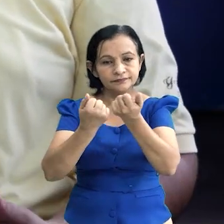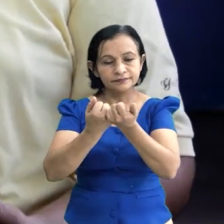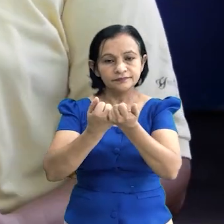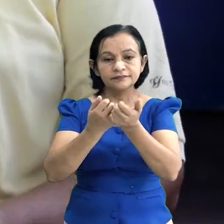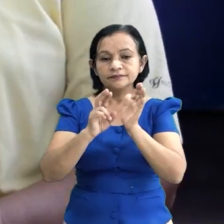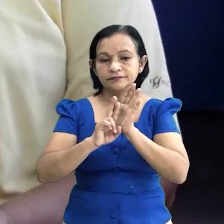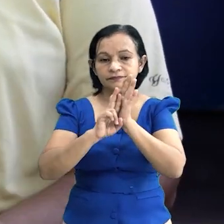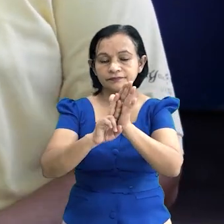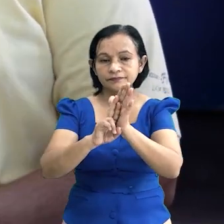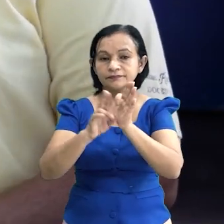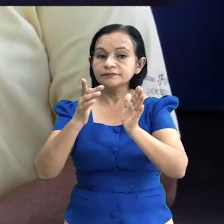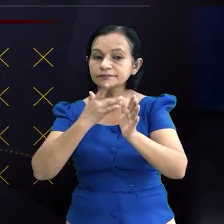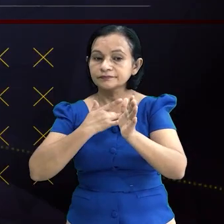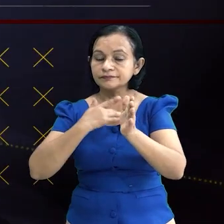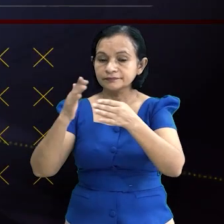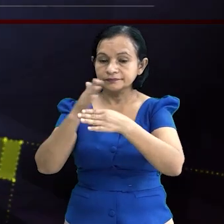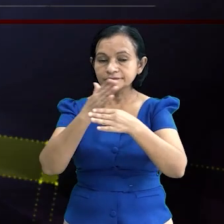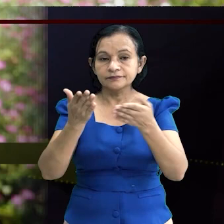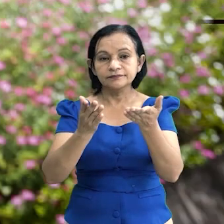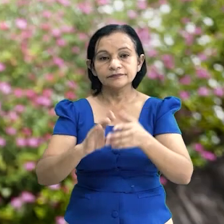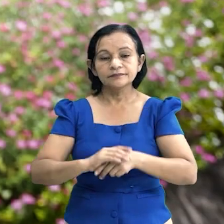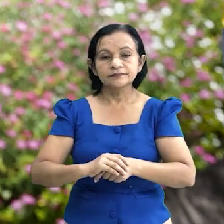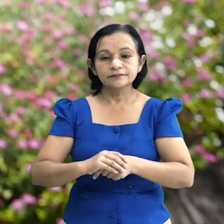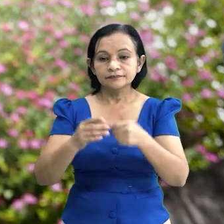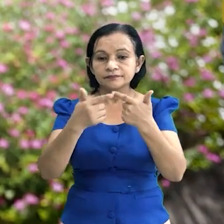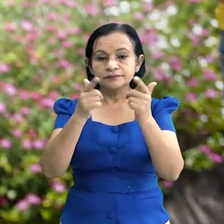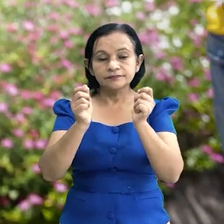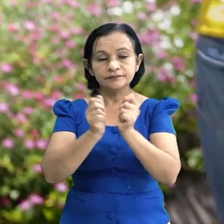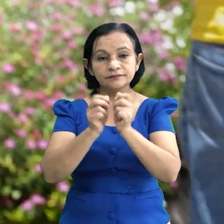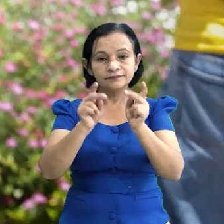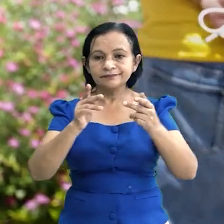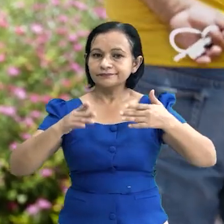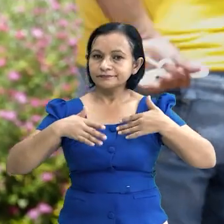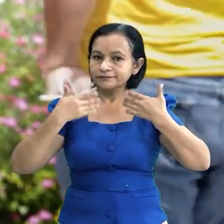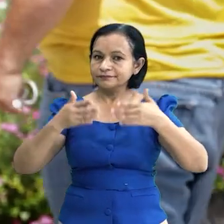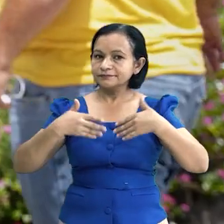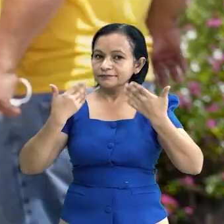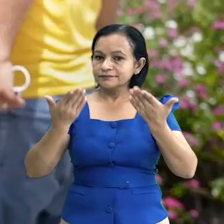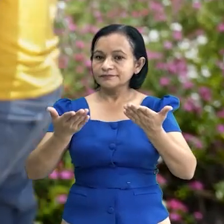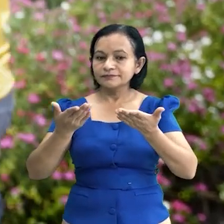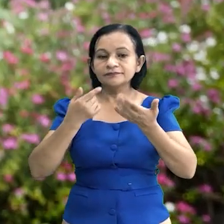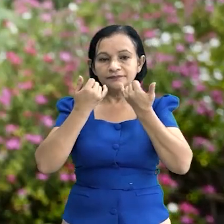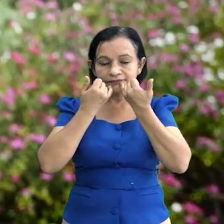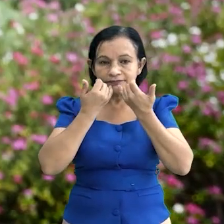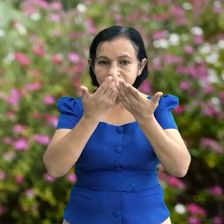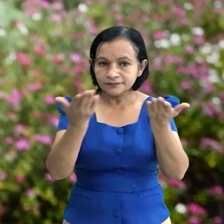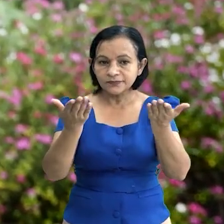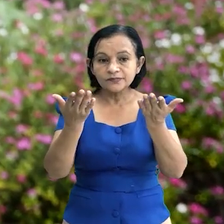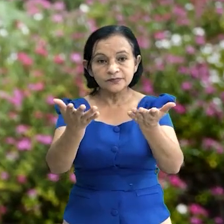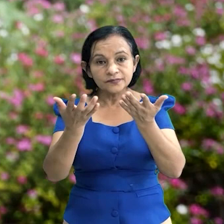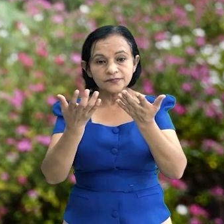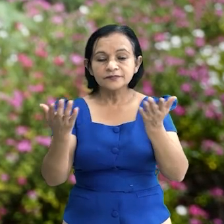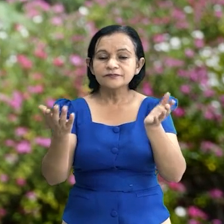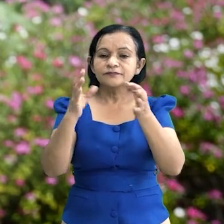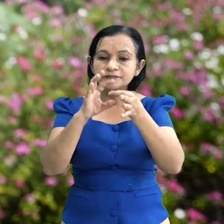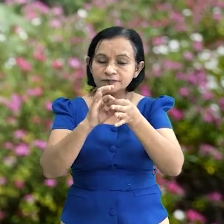darle respuesta según la necesidad en el momento. La comunidad está contenta, la comunidad nos ha expresado que quieren ser